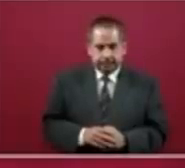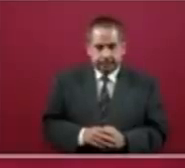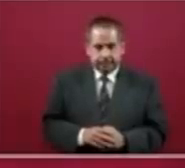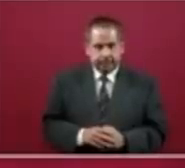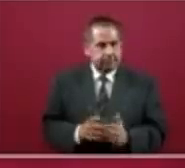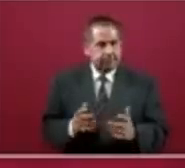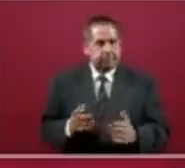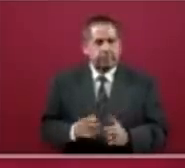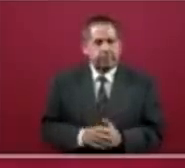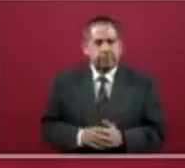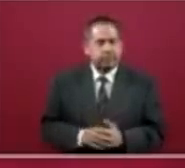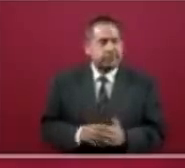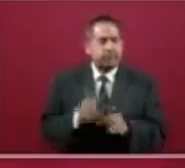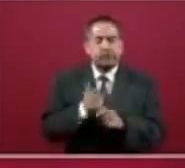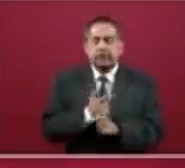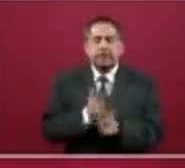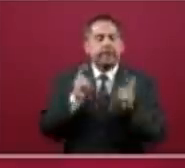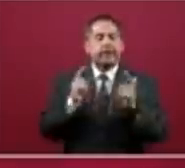la libertad